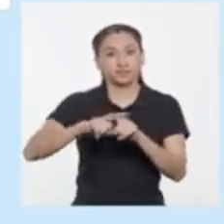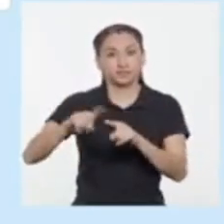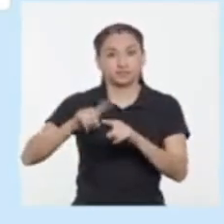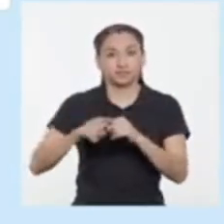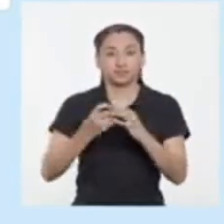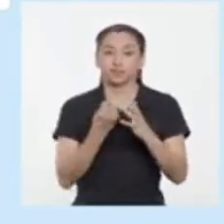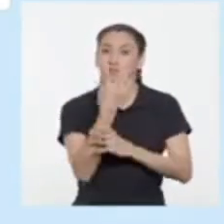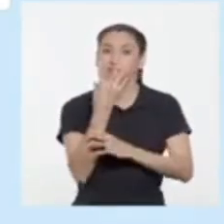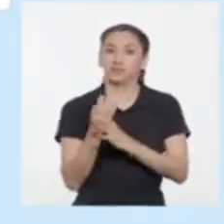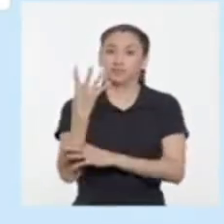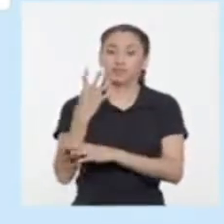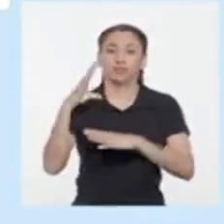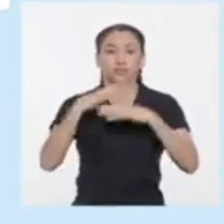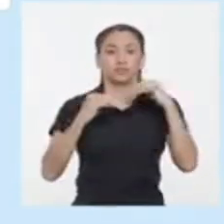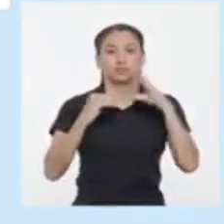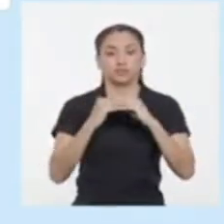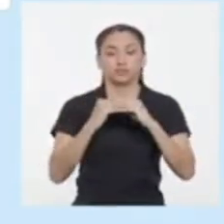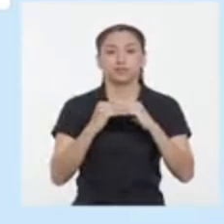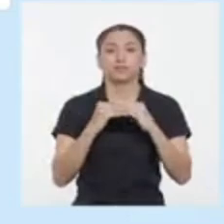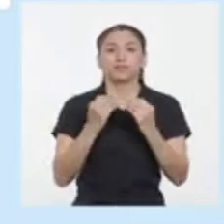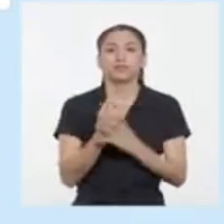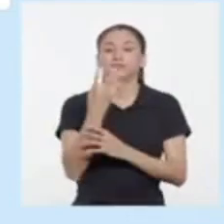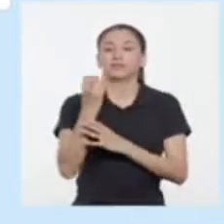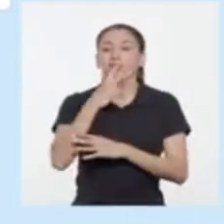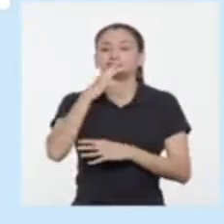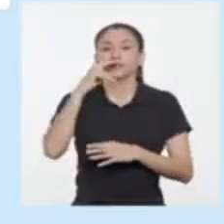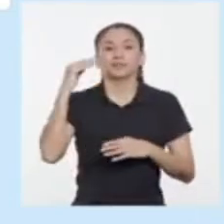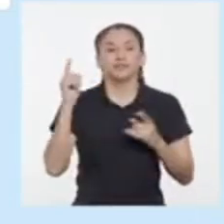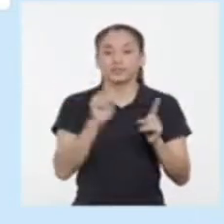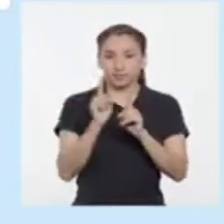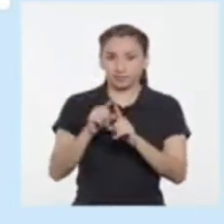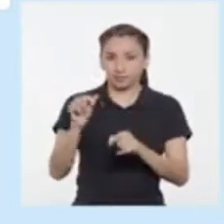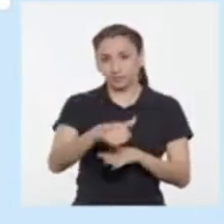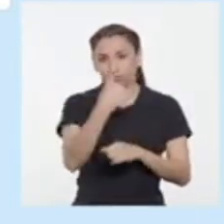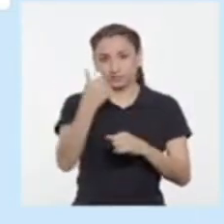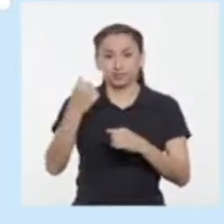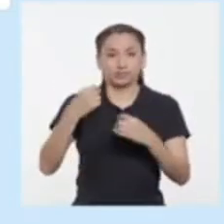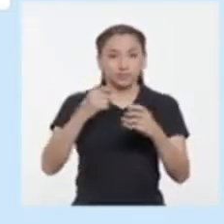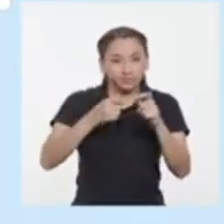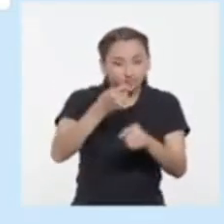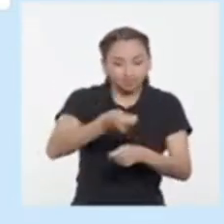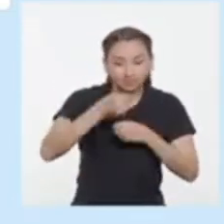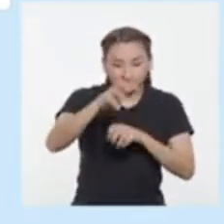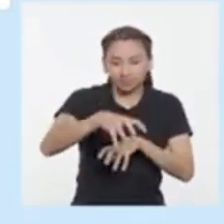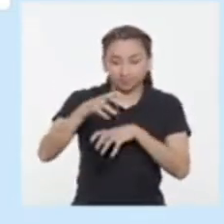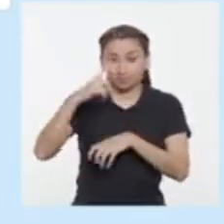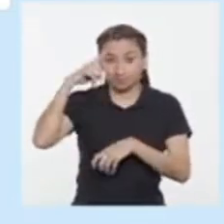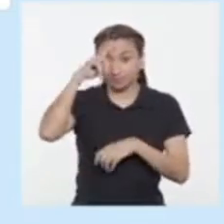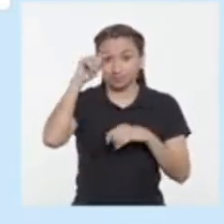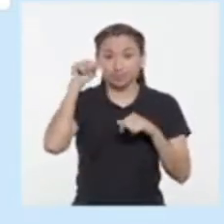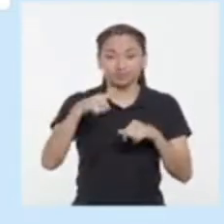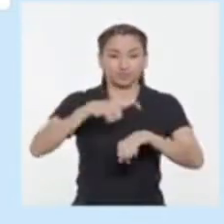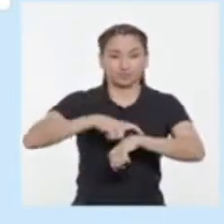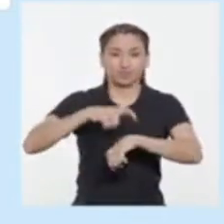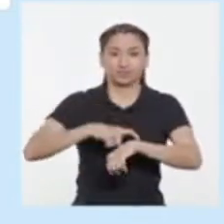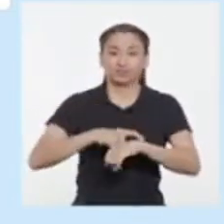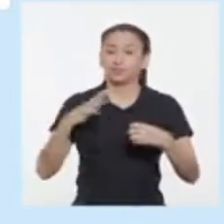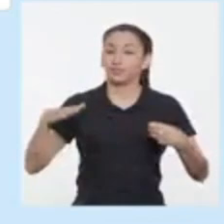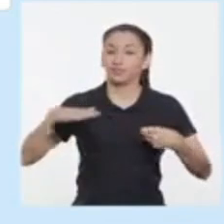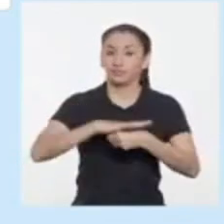la producción de hortalizas, frutales, plantas aromáticas y otros cultivos de difícil manejo durante este